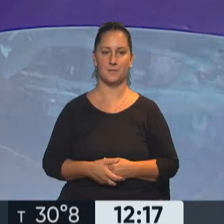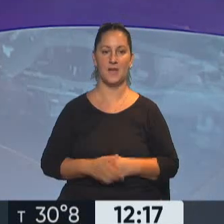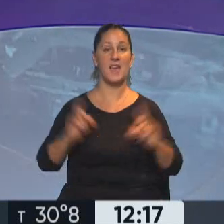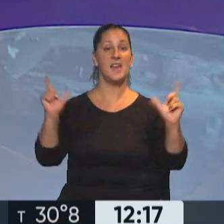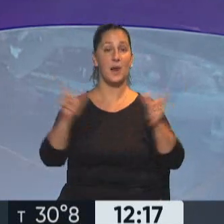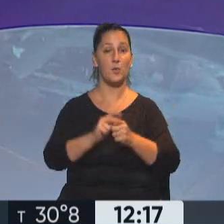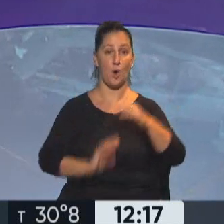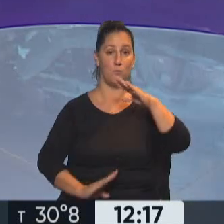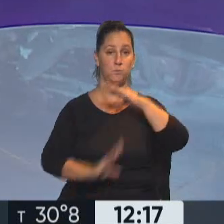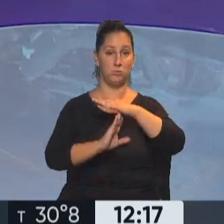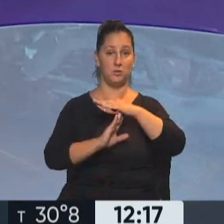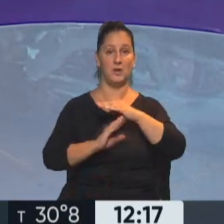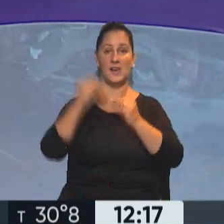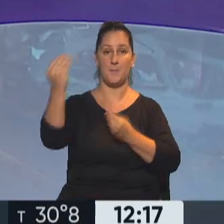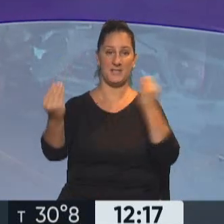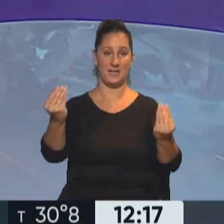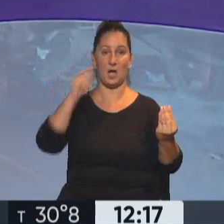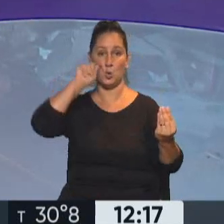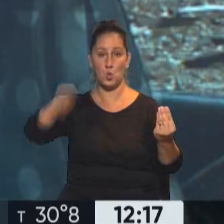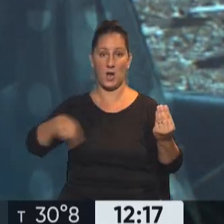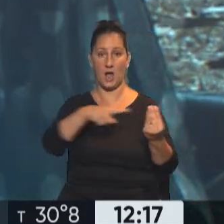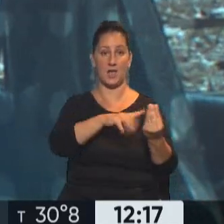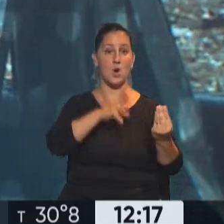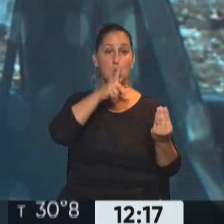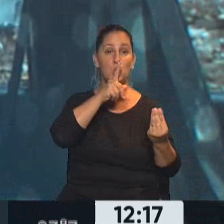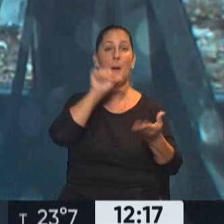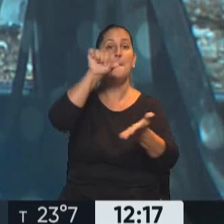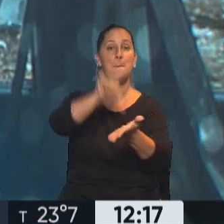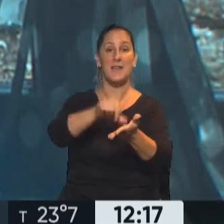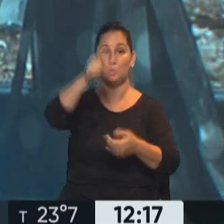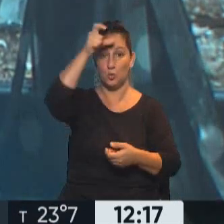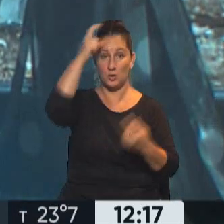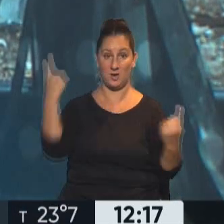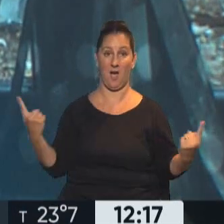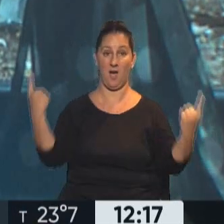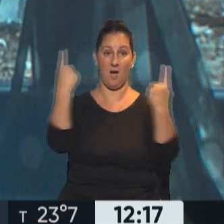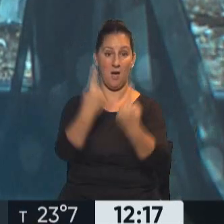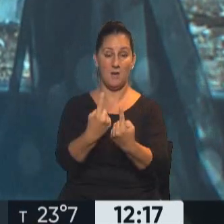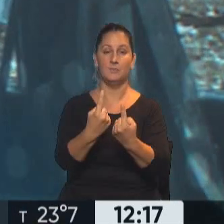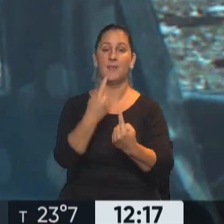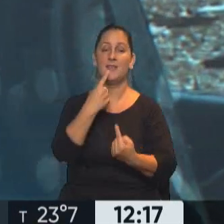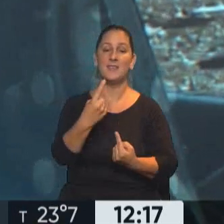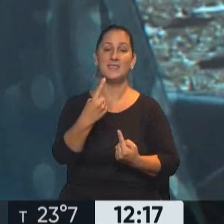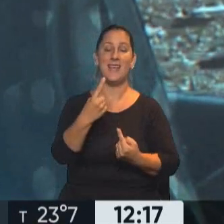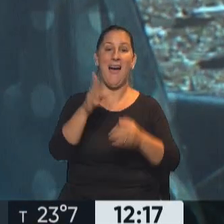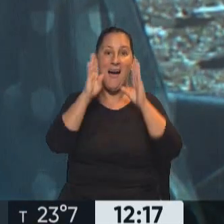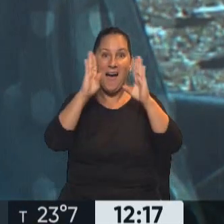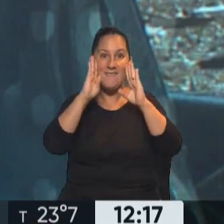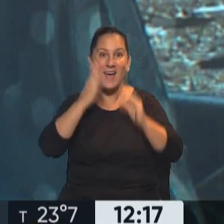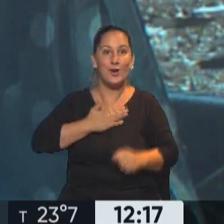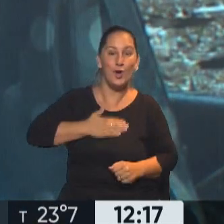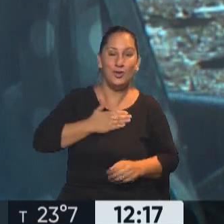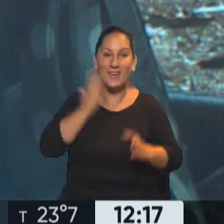reunión encabezada por los cancilleres de Ucrania y de Rusia en Turquía. Ayer Alejandra nos había anticipado que no había que poner demasiadas expectativas